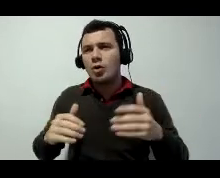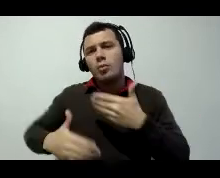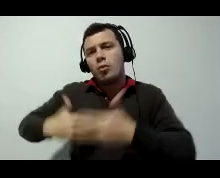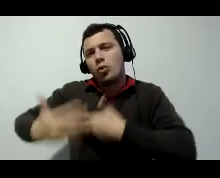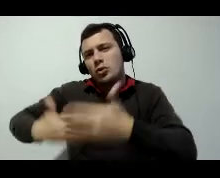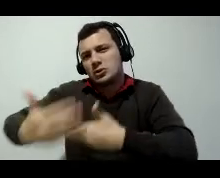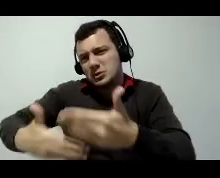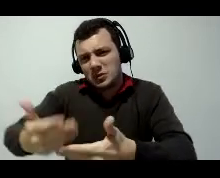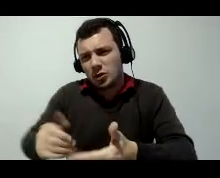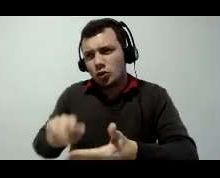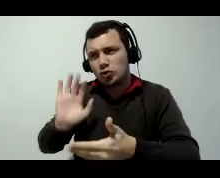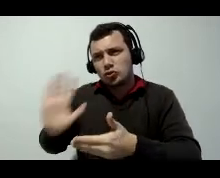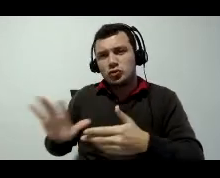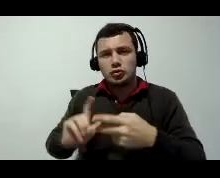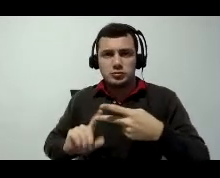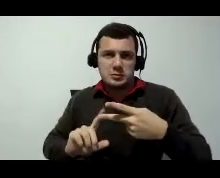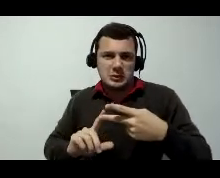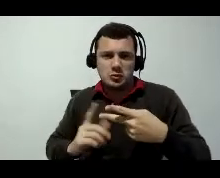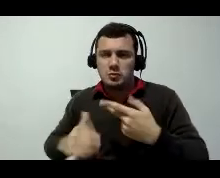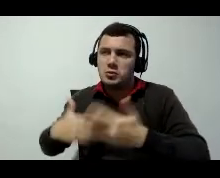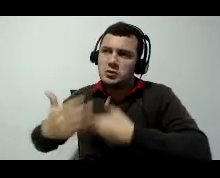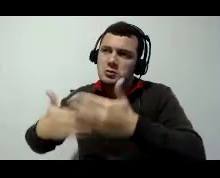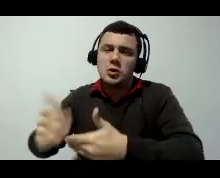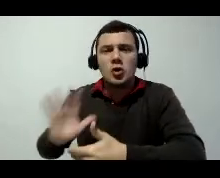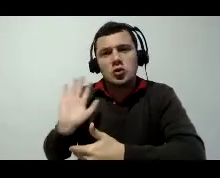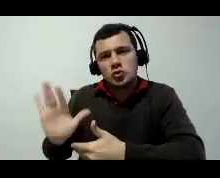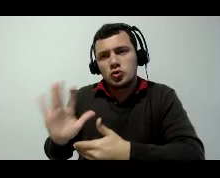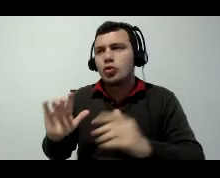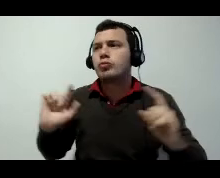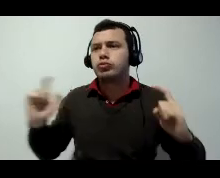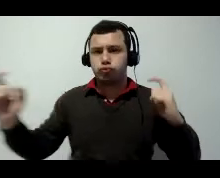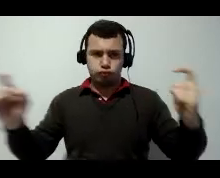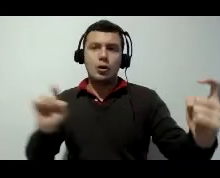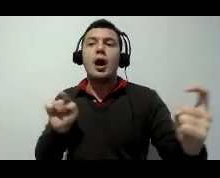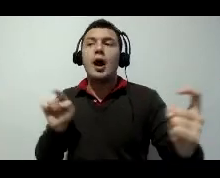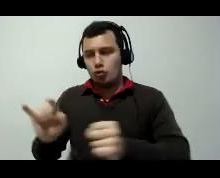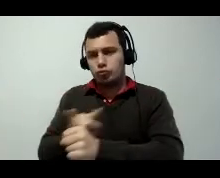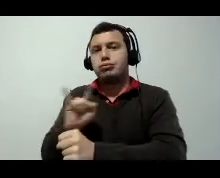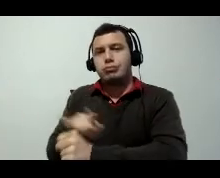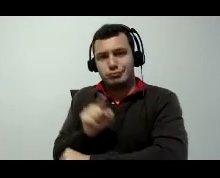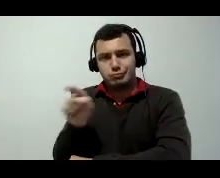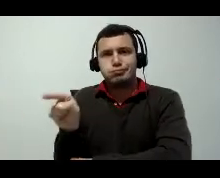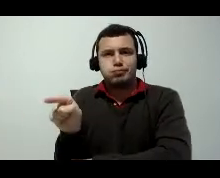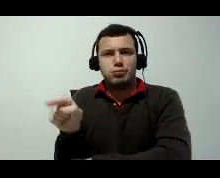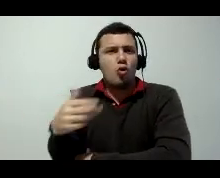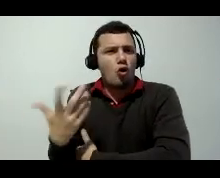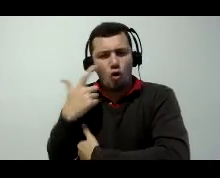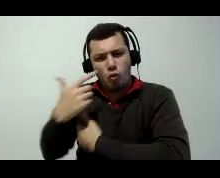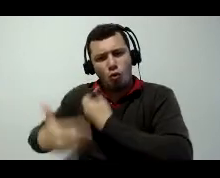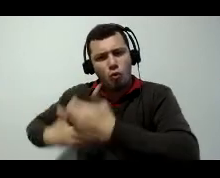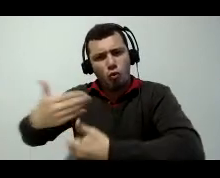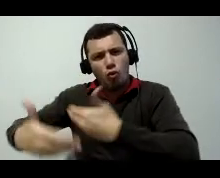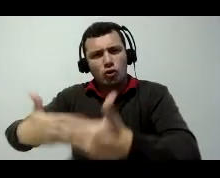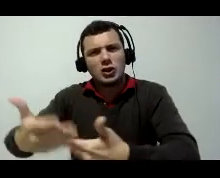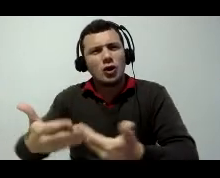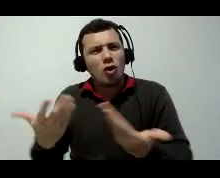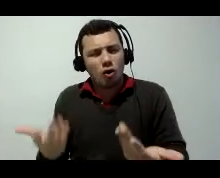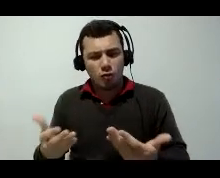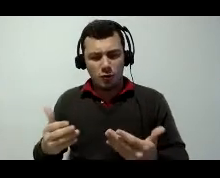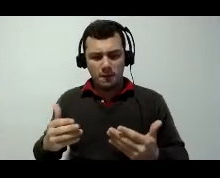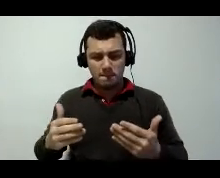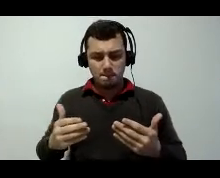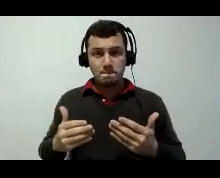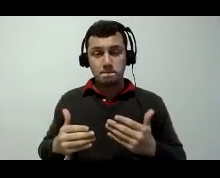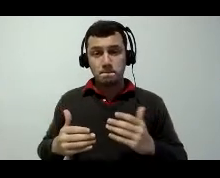para los que no hacen parte del sector salud les voy a explicar, les voy a contar cuáles son los procedimientos donde se generan aerosoles, y otra